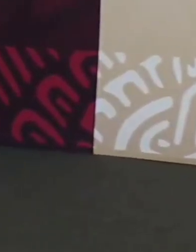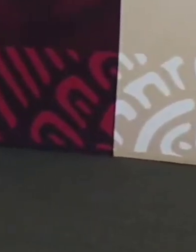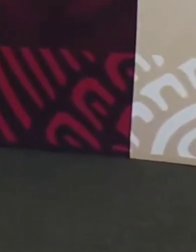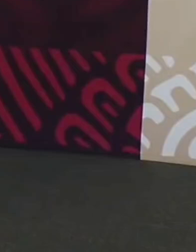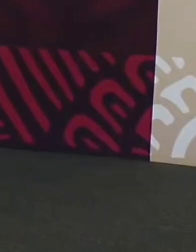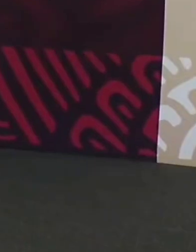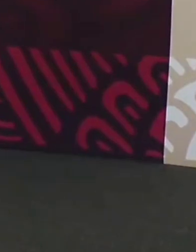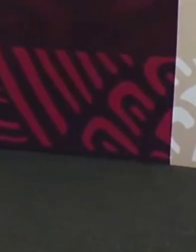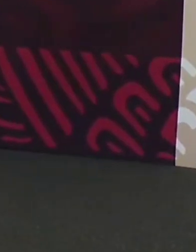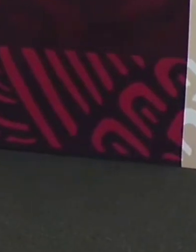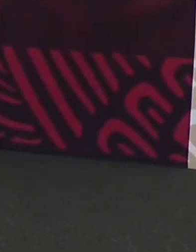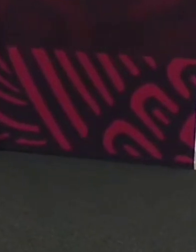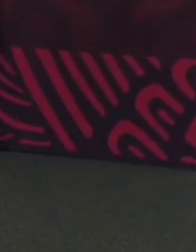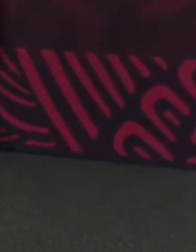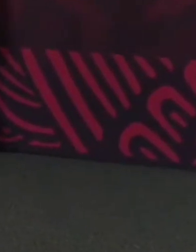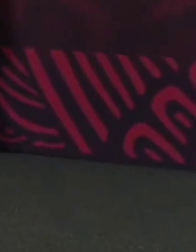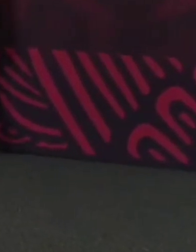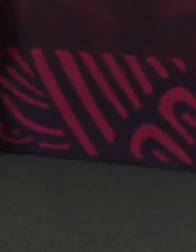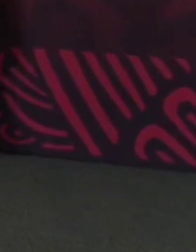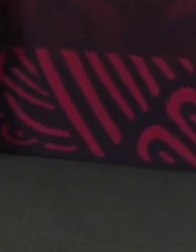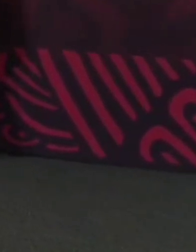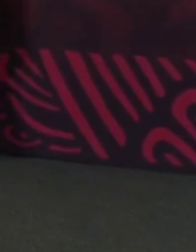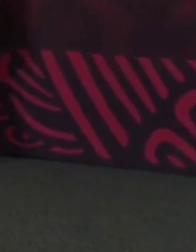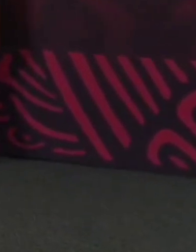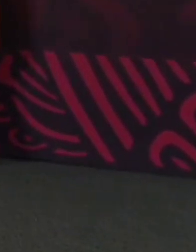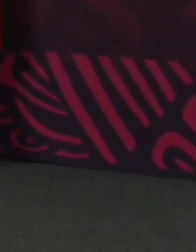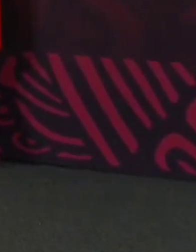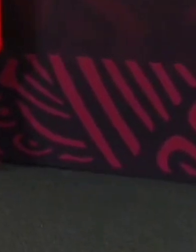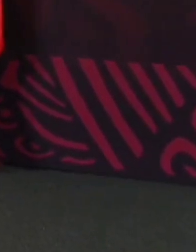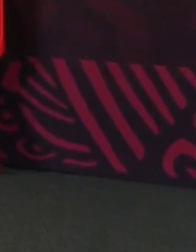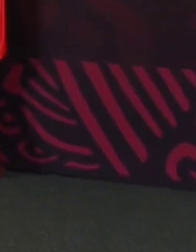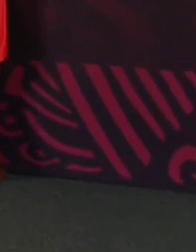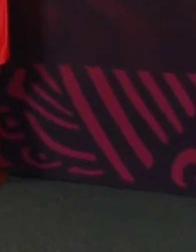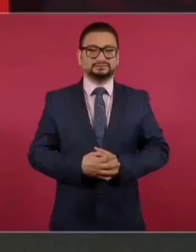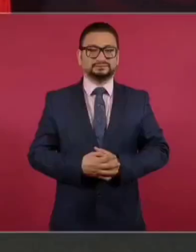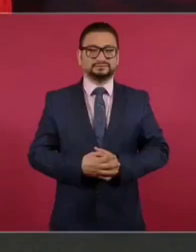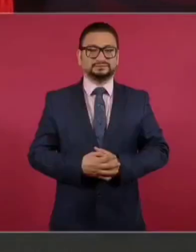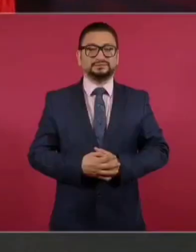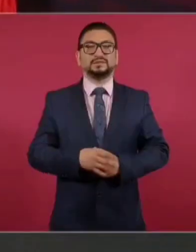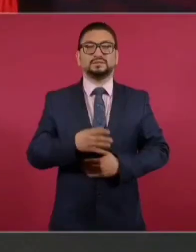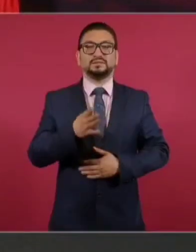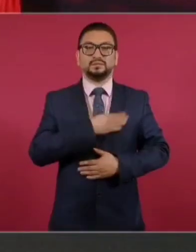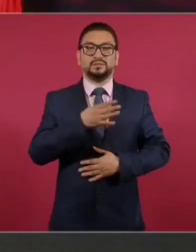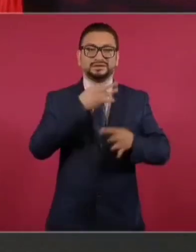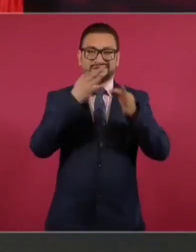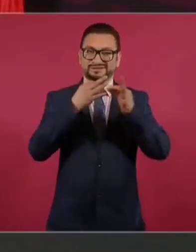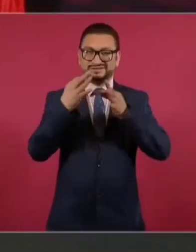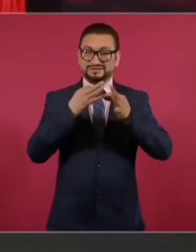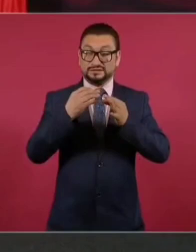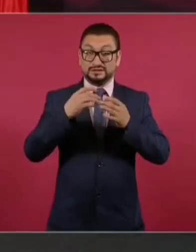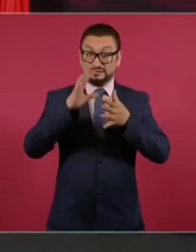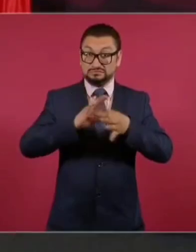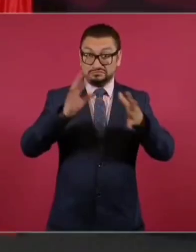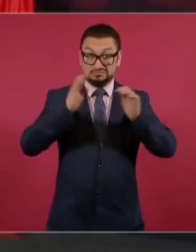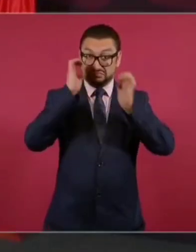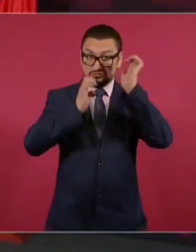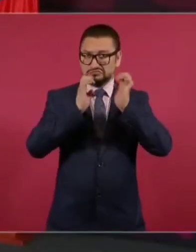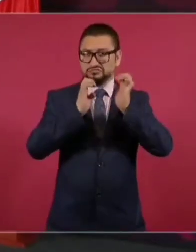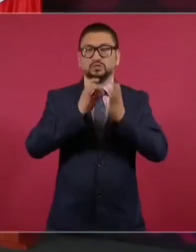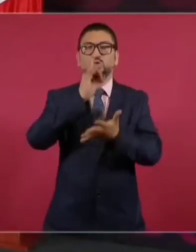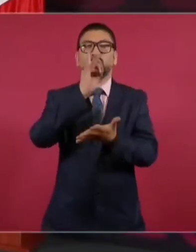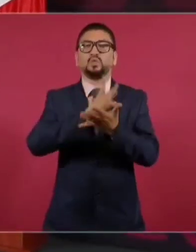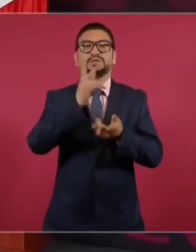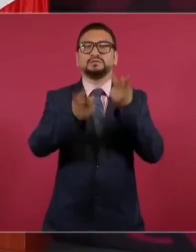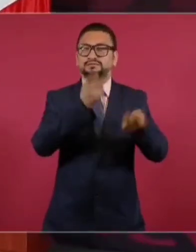Hay una buena noticia de que no va a haber ninguna exposición, nada más vamos a contestar